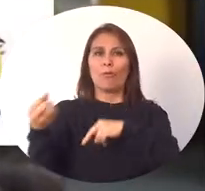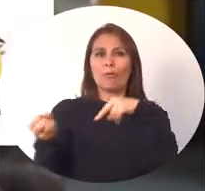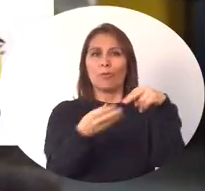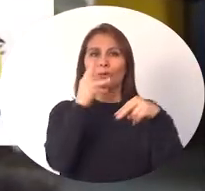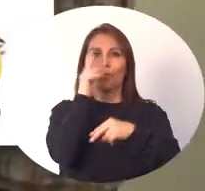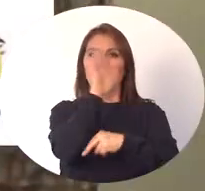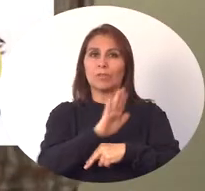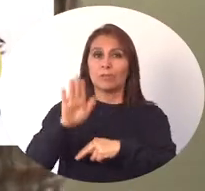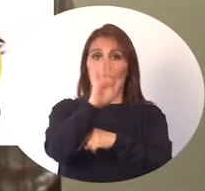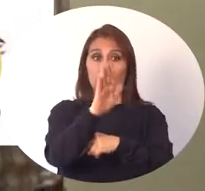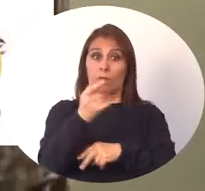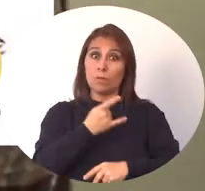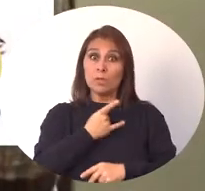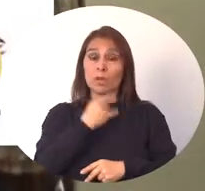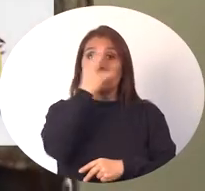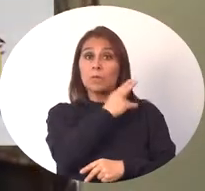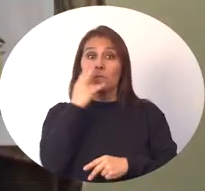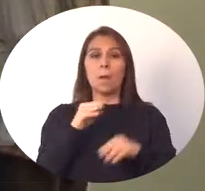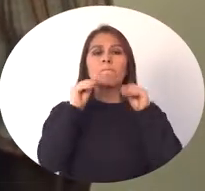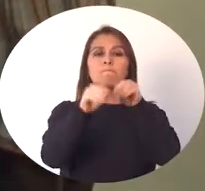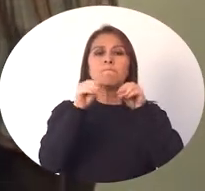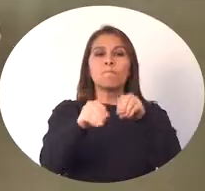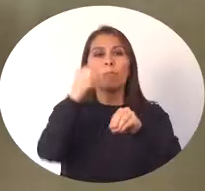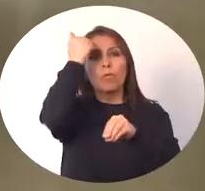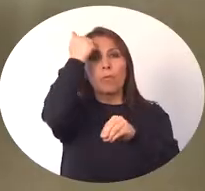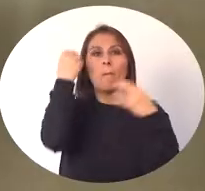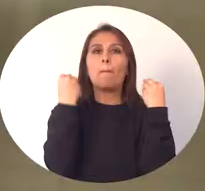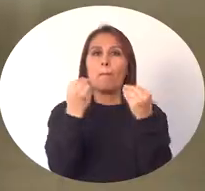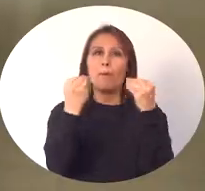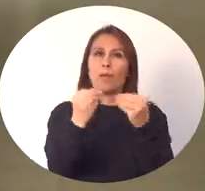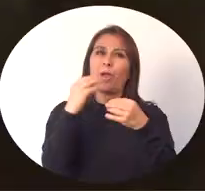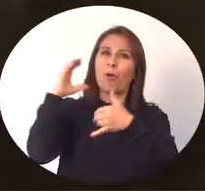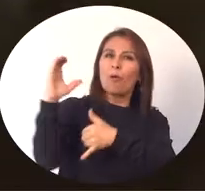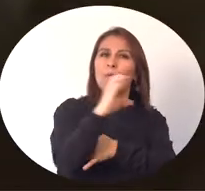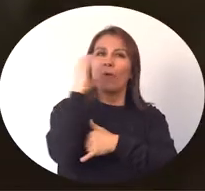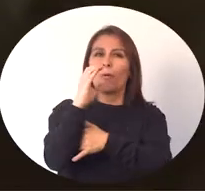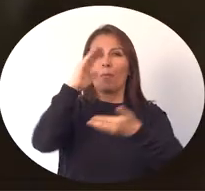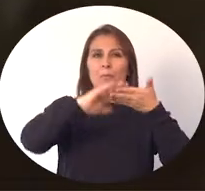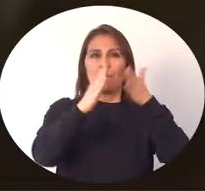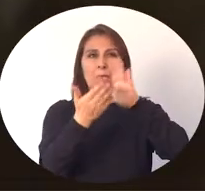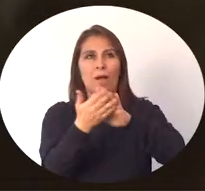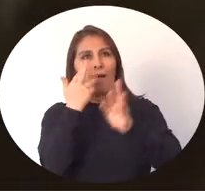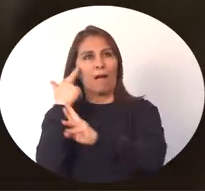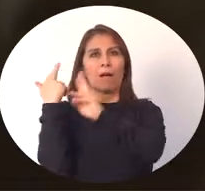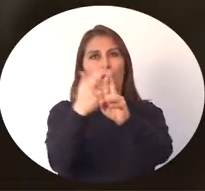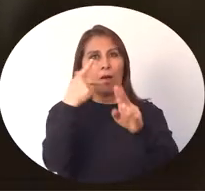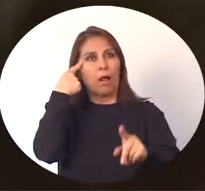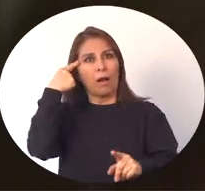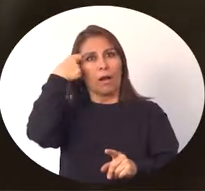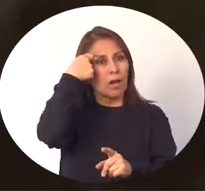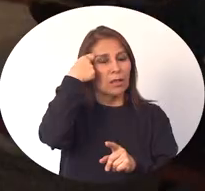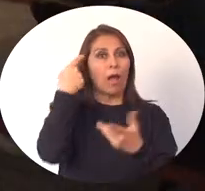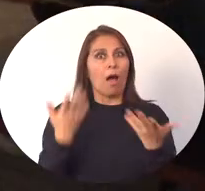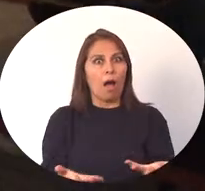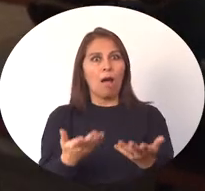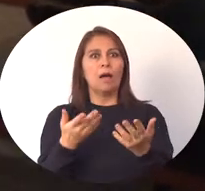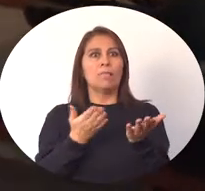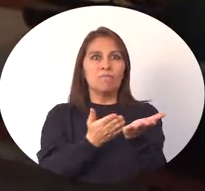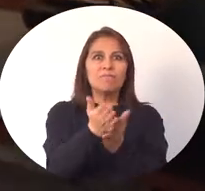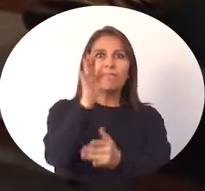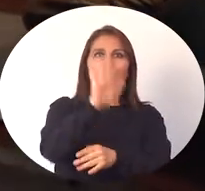de Educación Nacional, comprometiéndose con la formación de maestros para una Colombia en paz, reconociendo retos, trazando